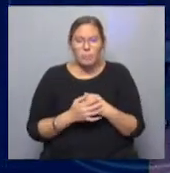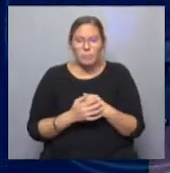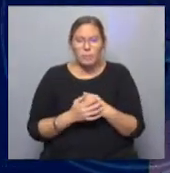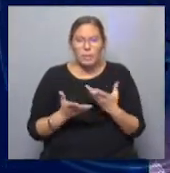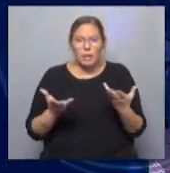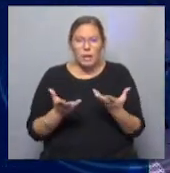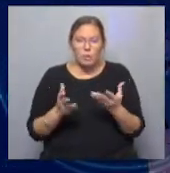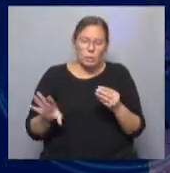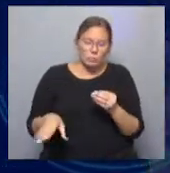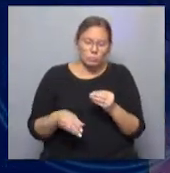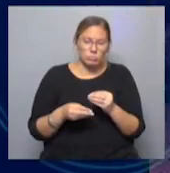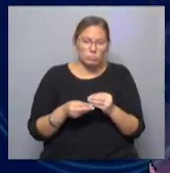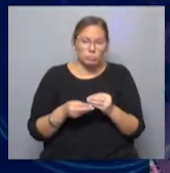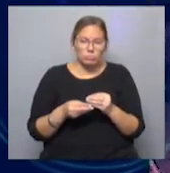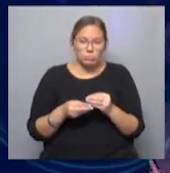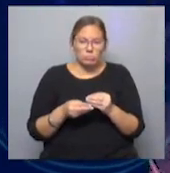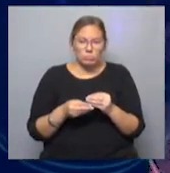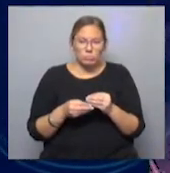y acá sumamos lo que es